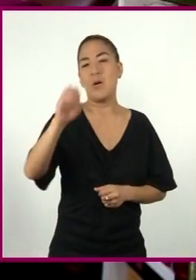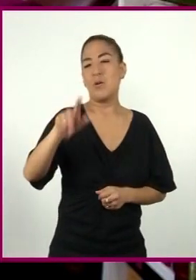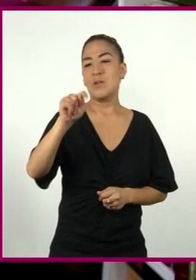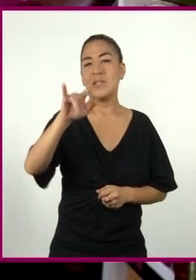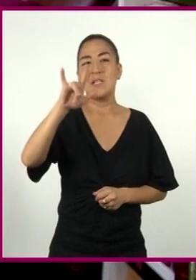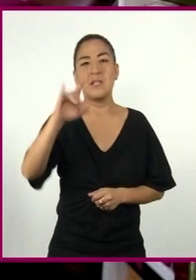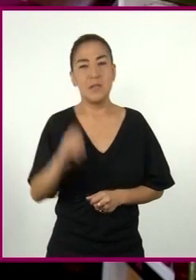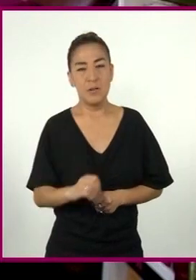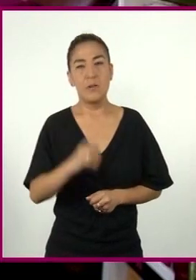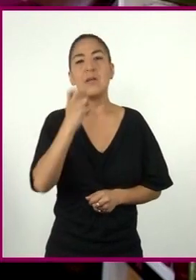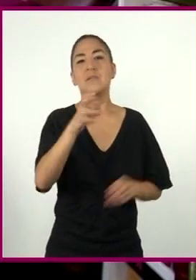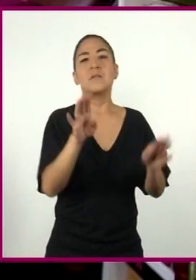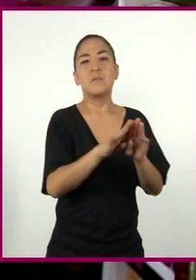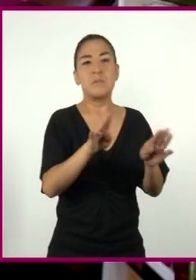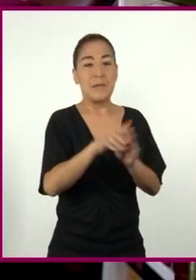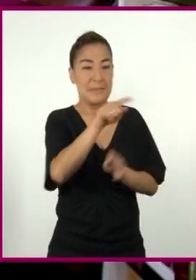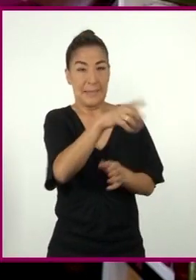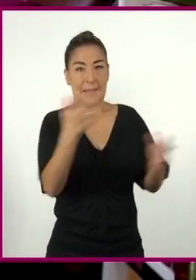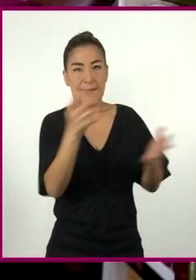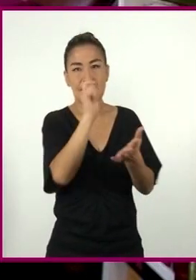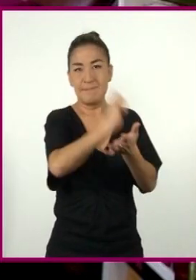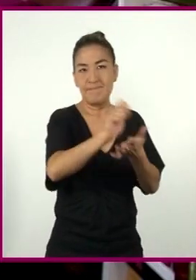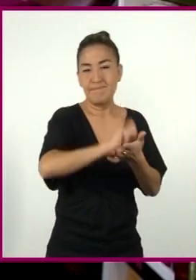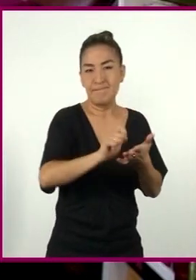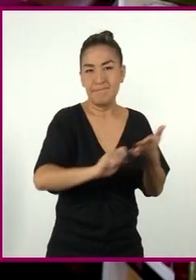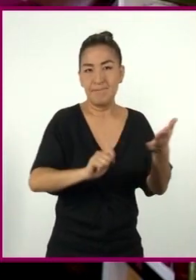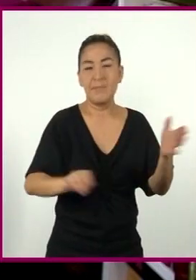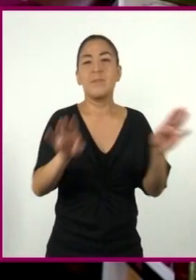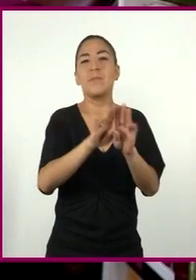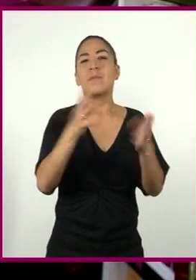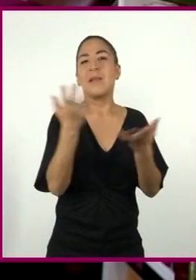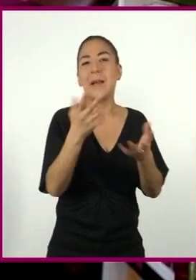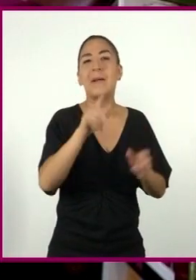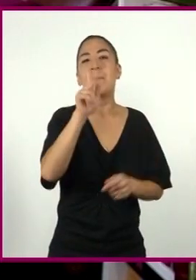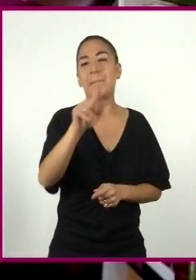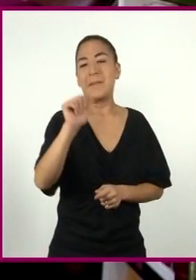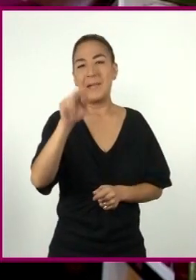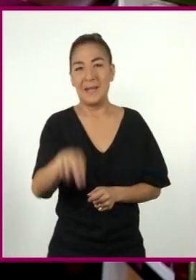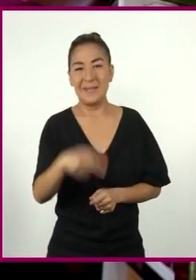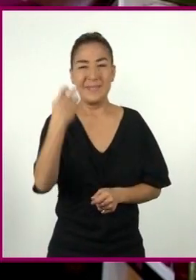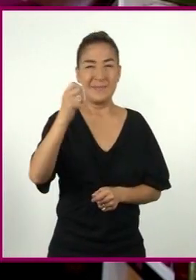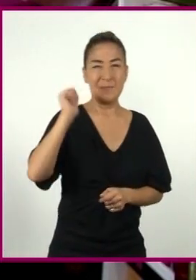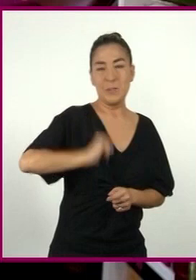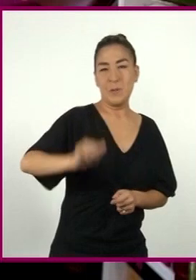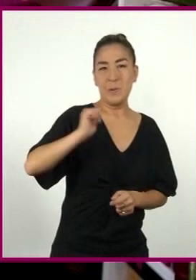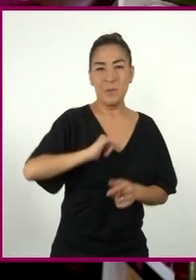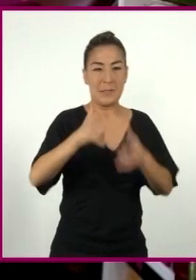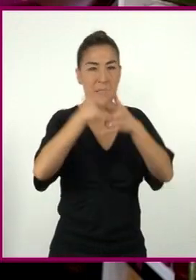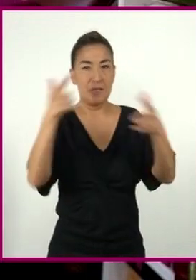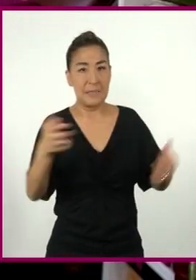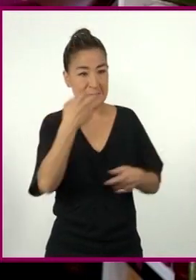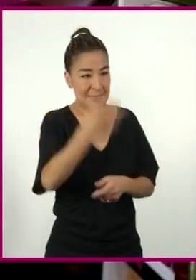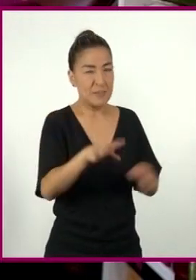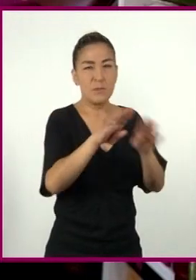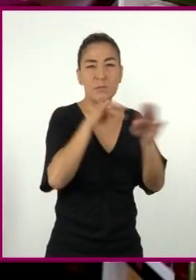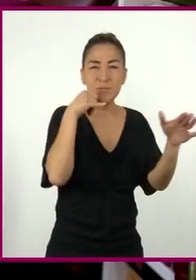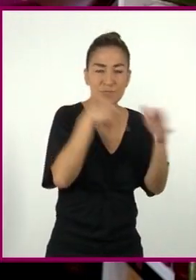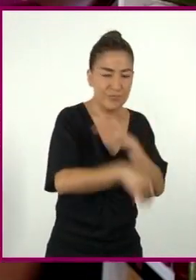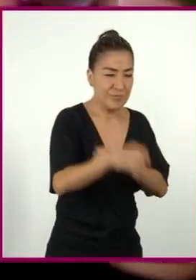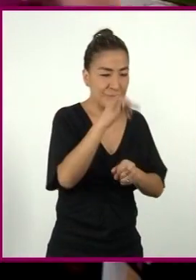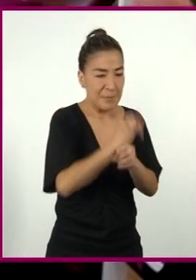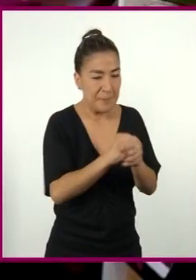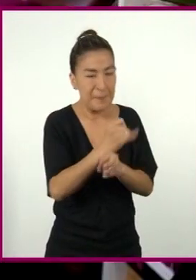fue precisamente quien redactó el Plan de Ayala. Penetrar en esas zonas oscuras del personaje es fundamental